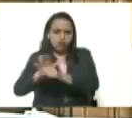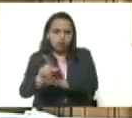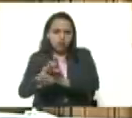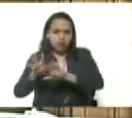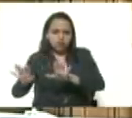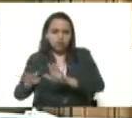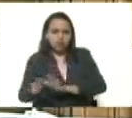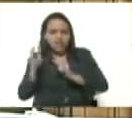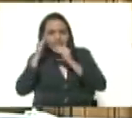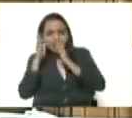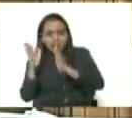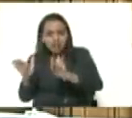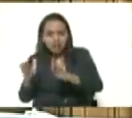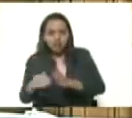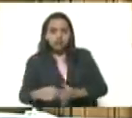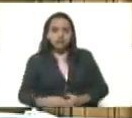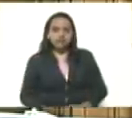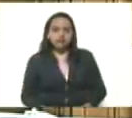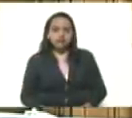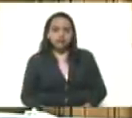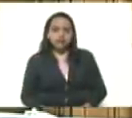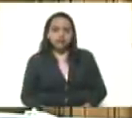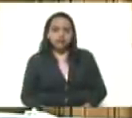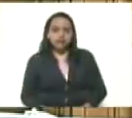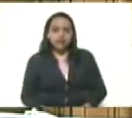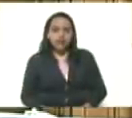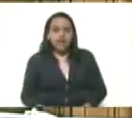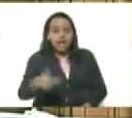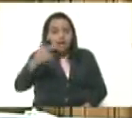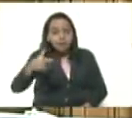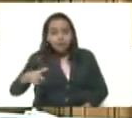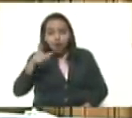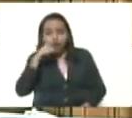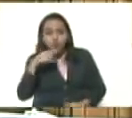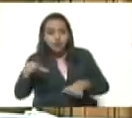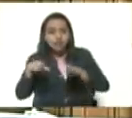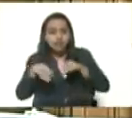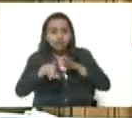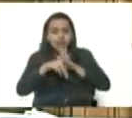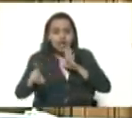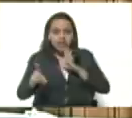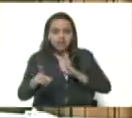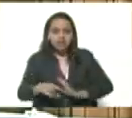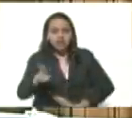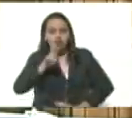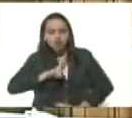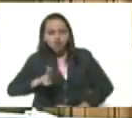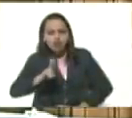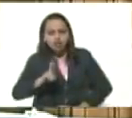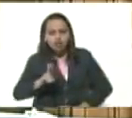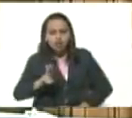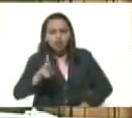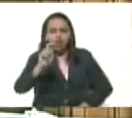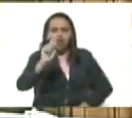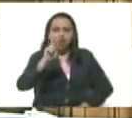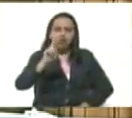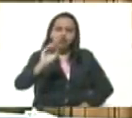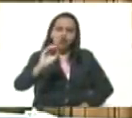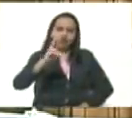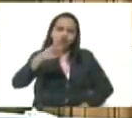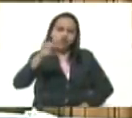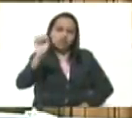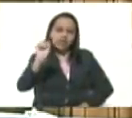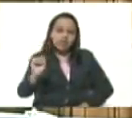COVID-19 y atendidos. Y a los prófugos de la justicia que valiéndose de las trochas regresan todo el peso de la